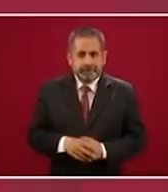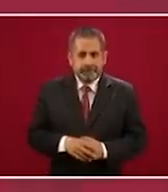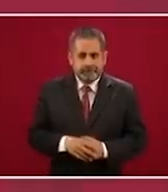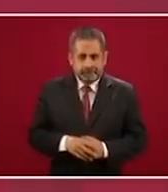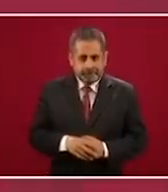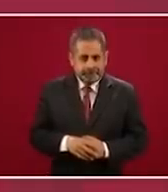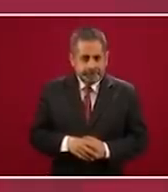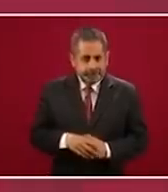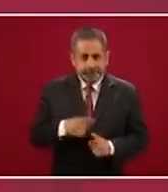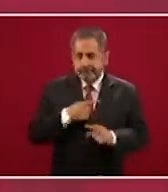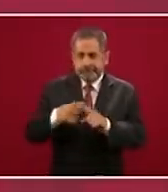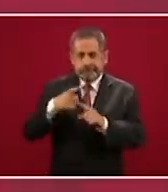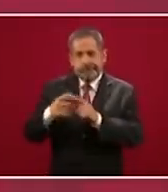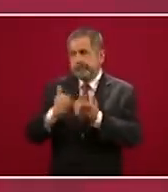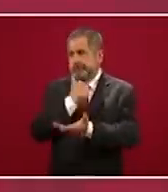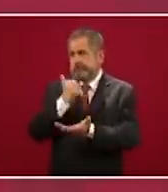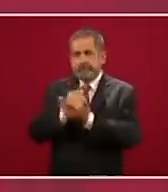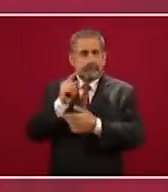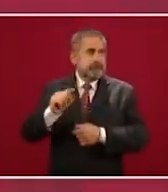todas las ciudades,